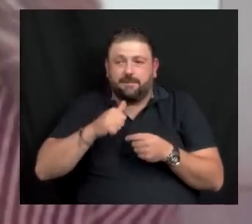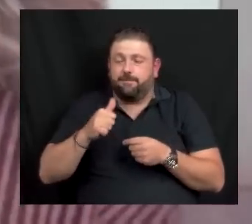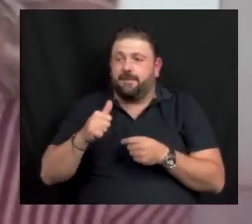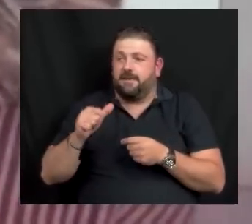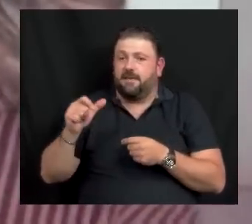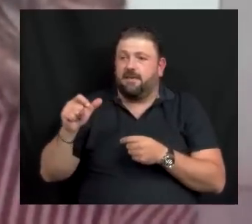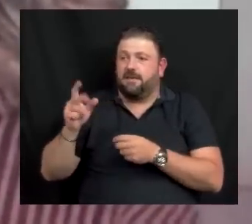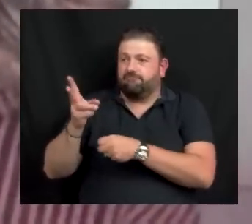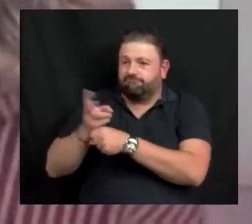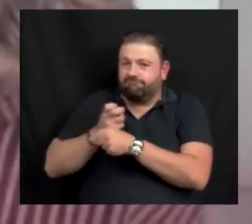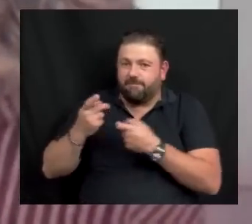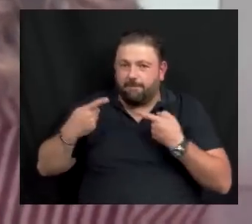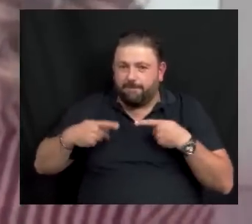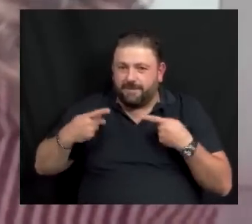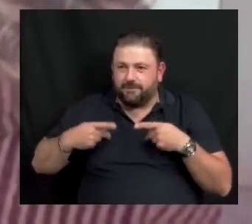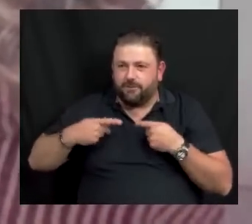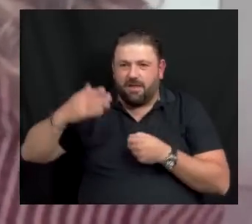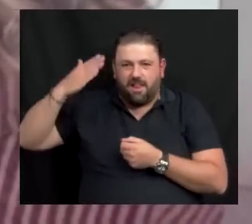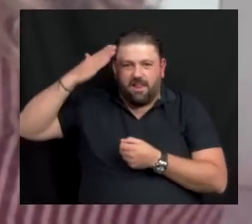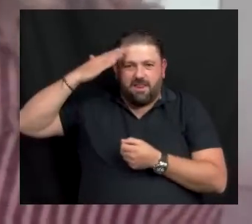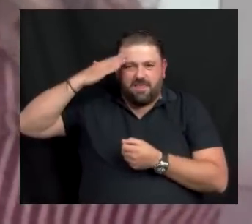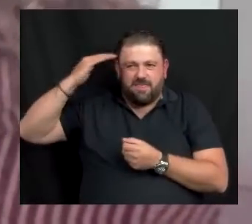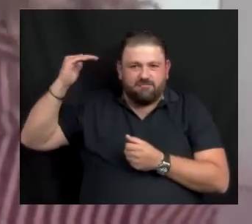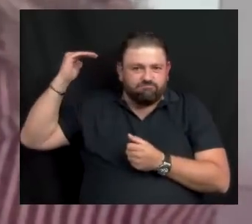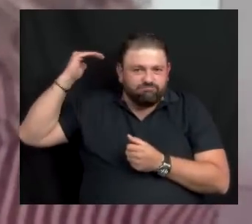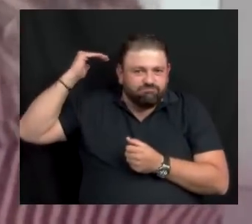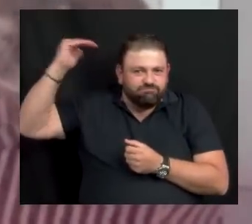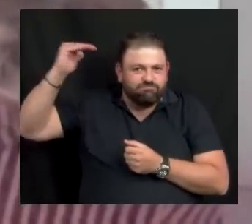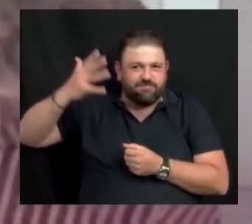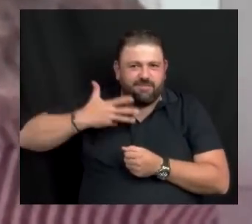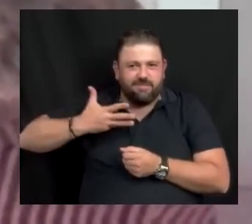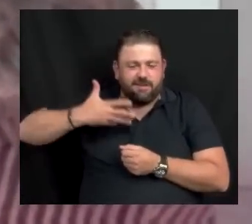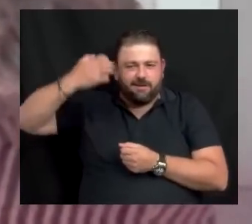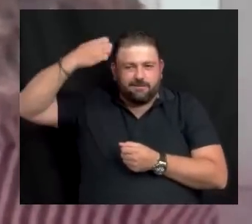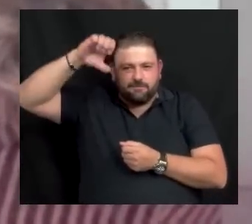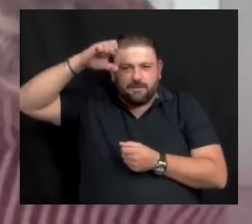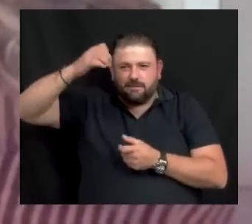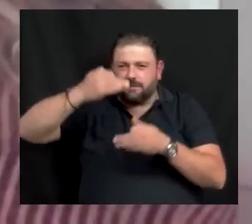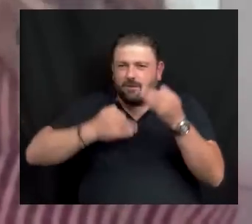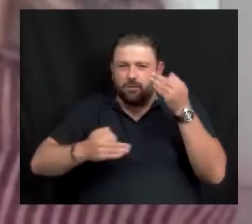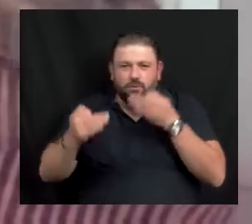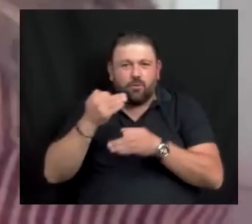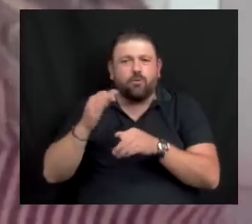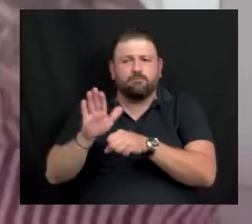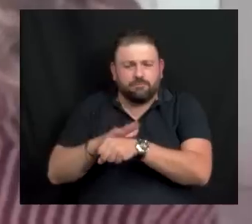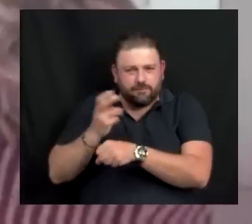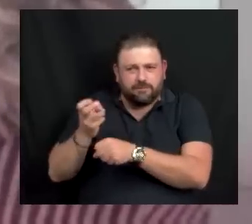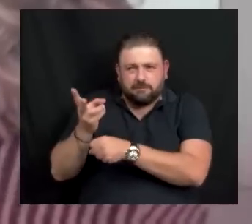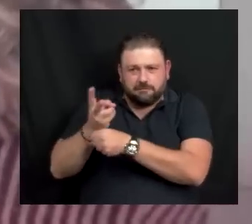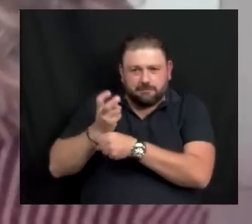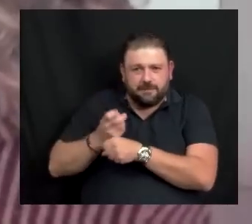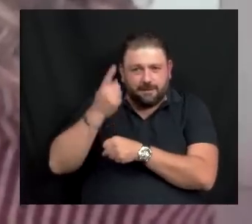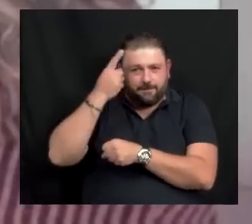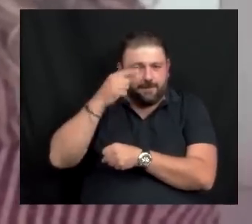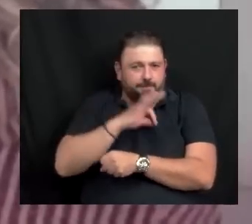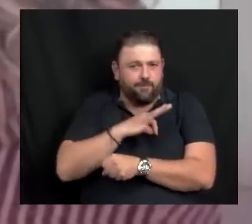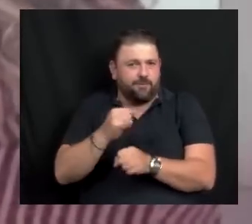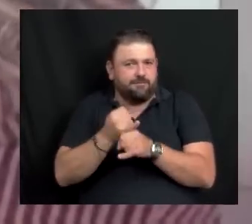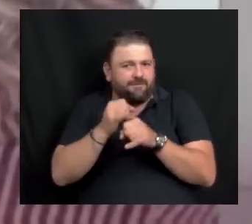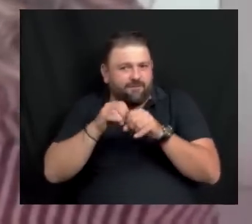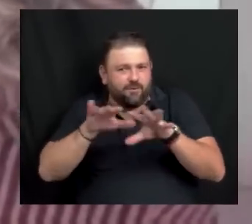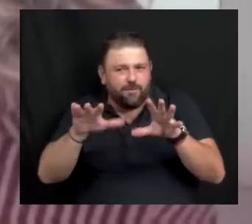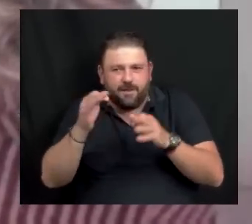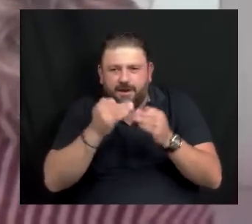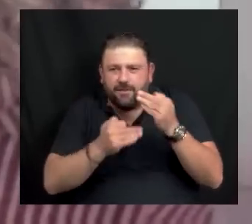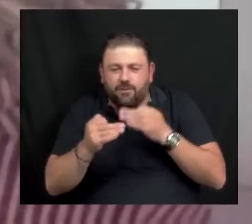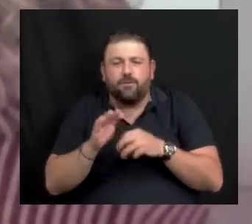nivel que nos transformen, nos llenen de emoción a mucha gente para que la gente se sienta todavía más tranquila. Tú dijiste algo, al primero